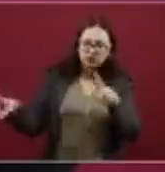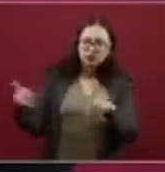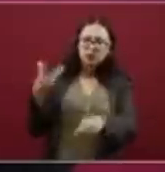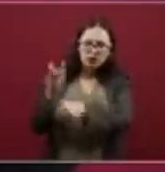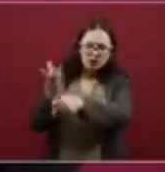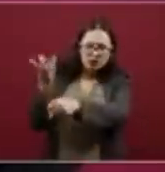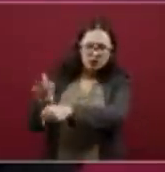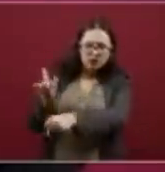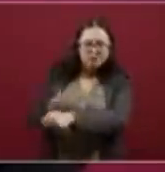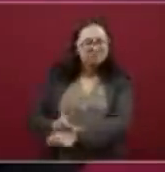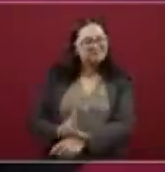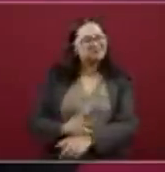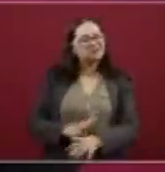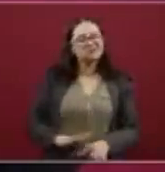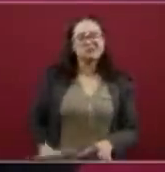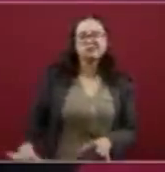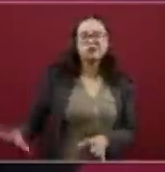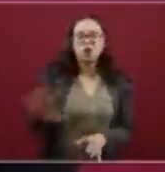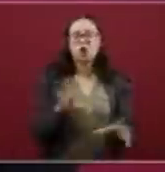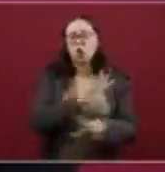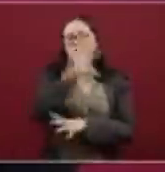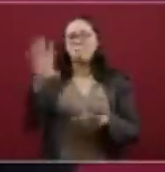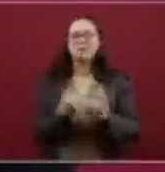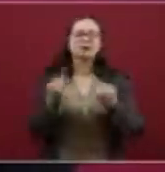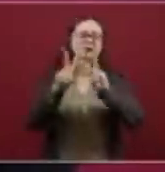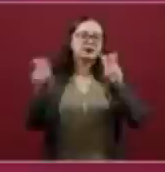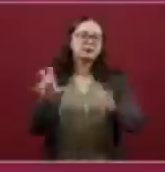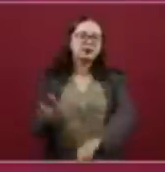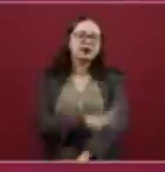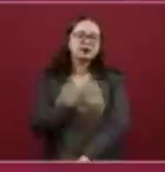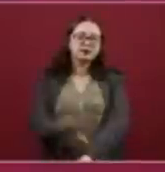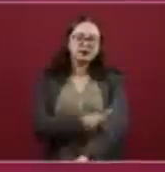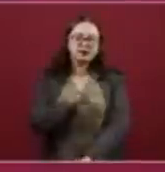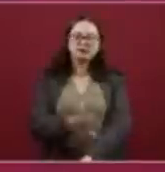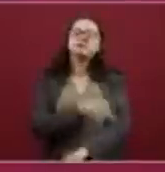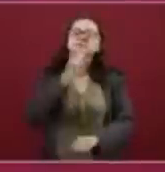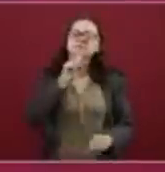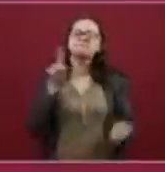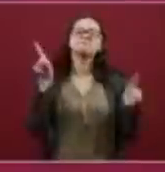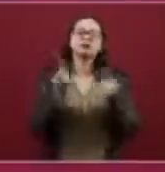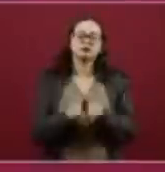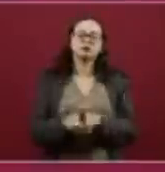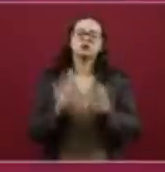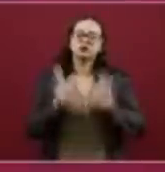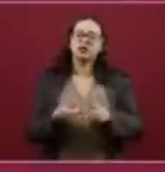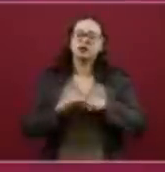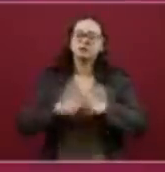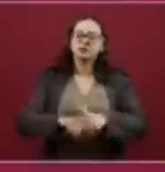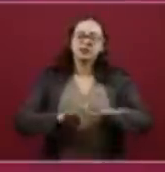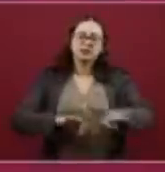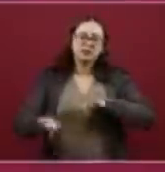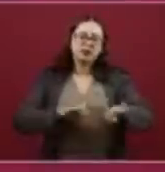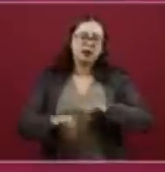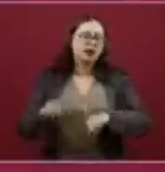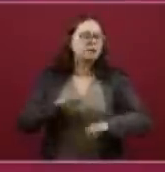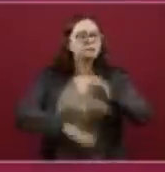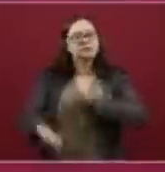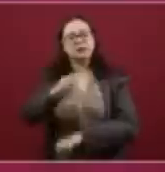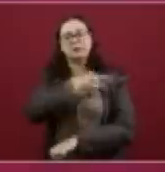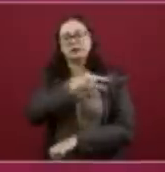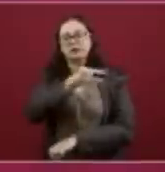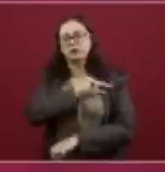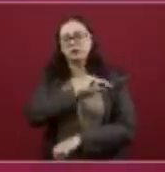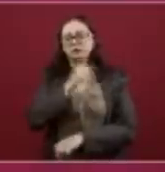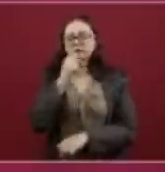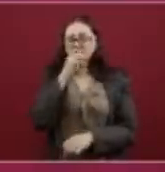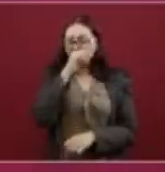en todo lo que tiene que ver con el sector energético, ya están trabajando empresas privadas, sobre